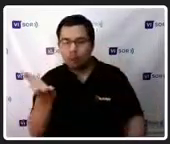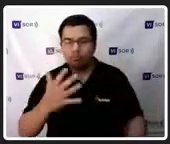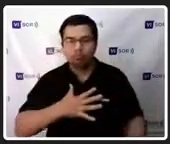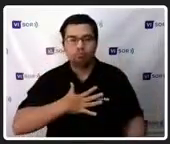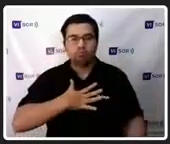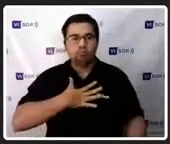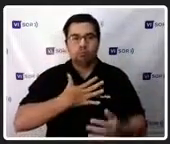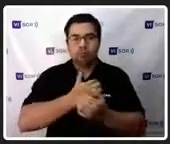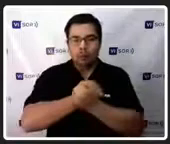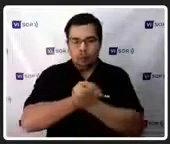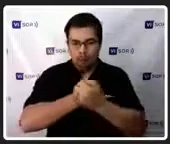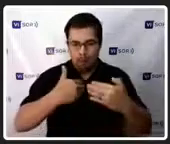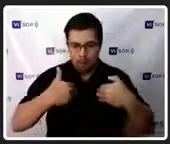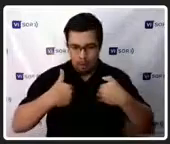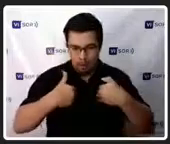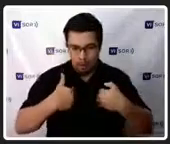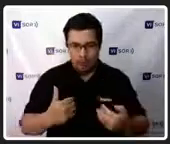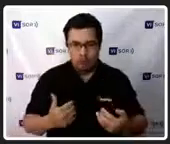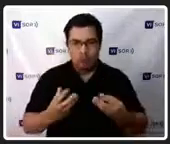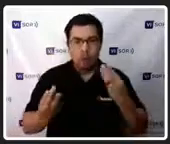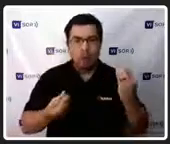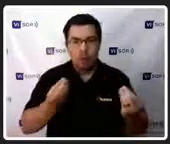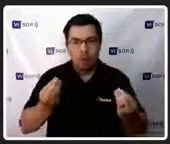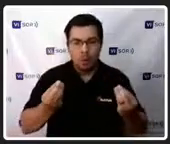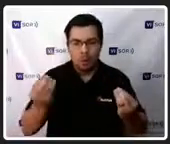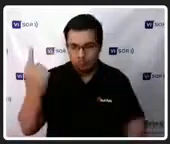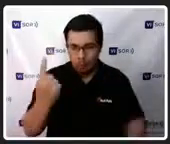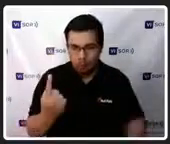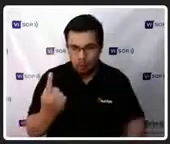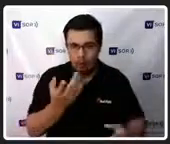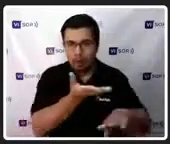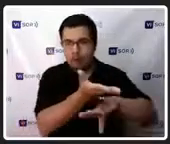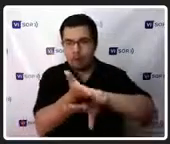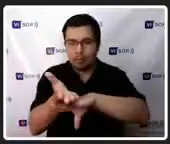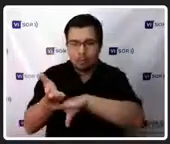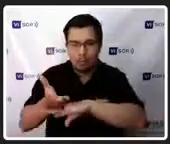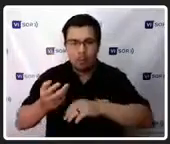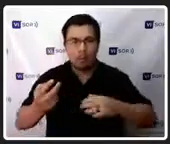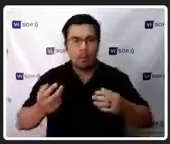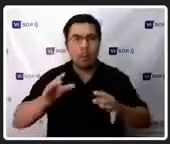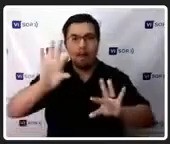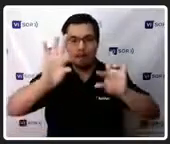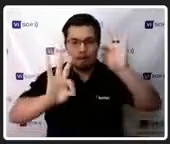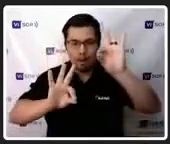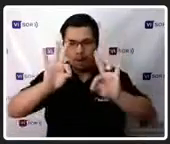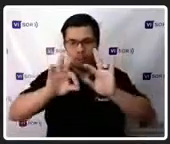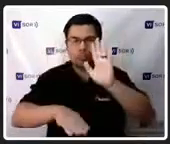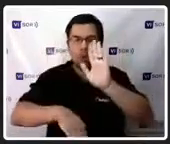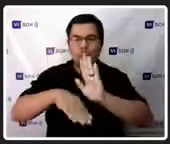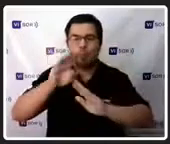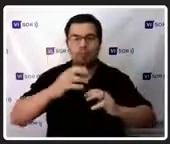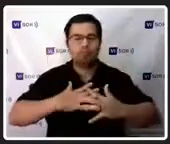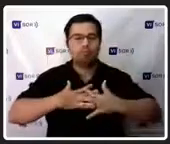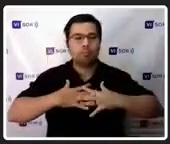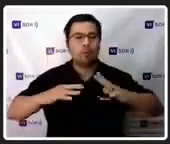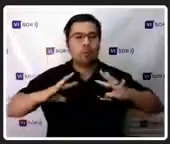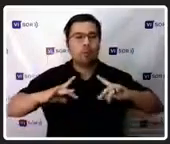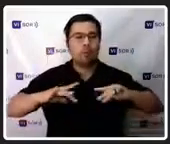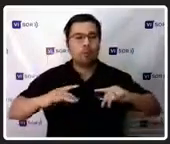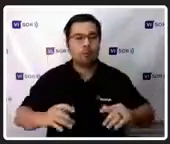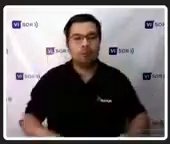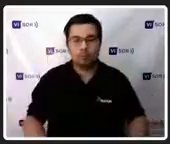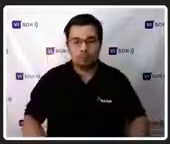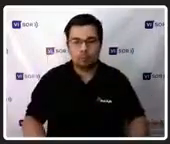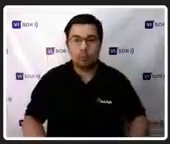y me recomienda y vuelve y mide un montón de cosas. Lo que más me pone contento es que